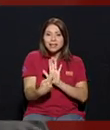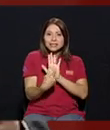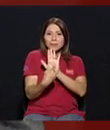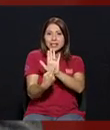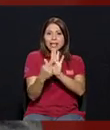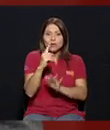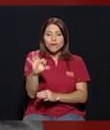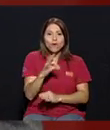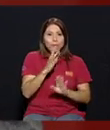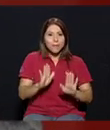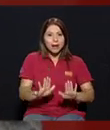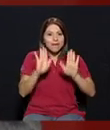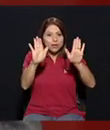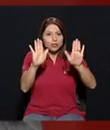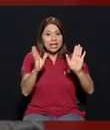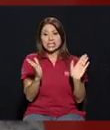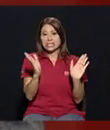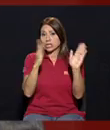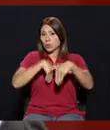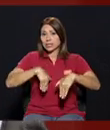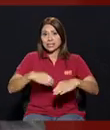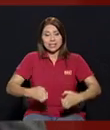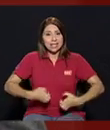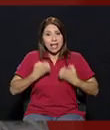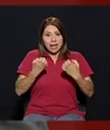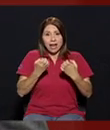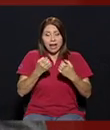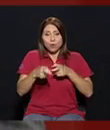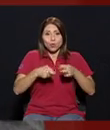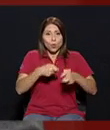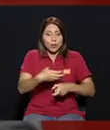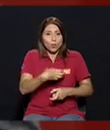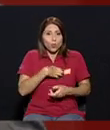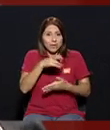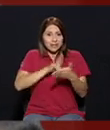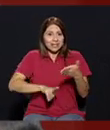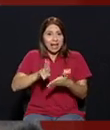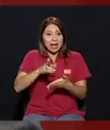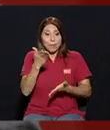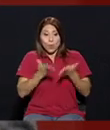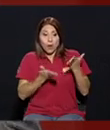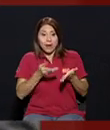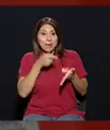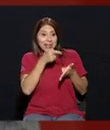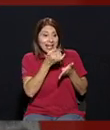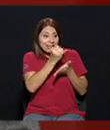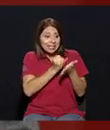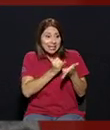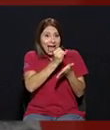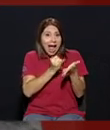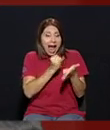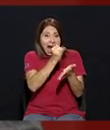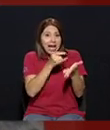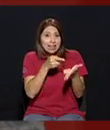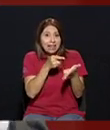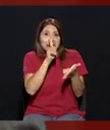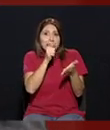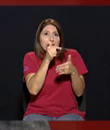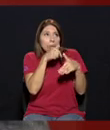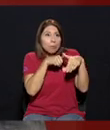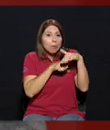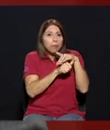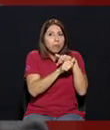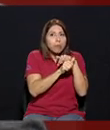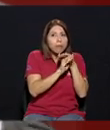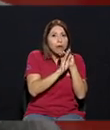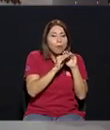manera maravillosa, y que si no existiera la autonomía universitaria, probablemente esa producción artística quedaría